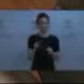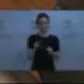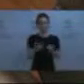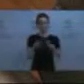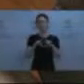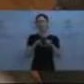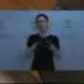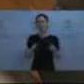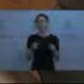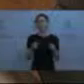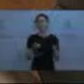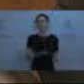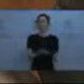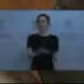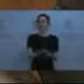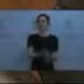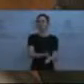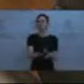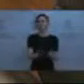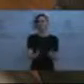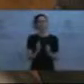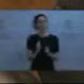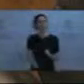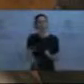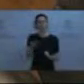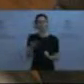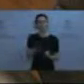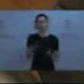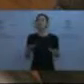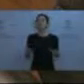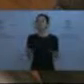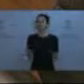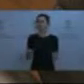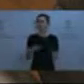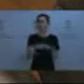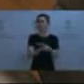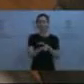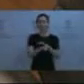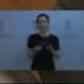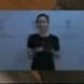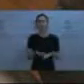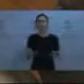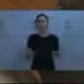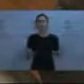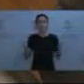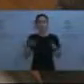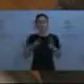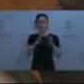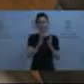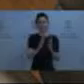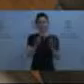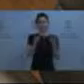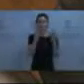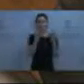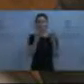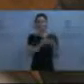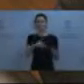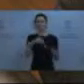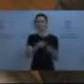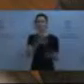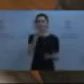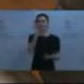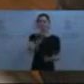está haciendo un servicio fundamental. Gestiona un parque público de viviendas de